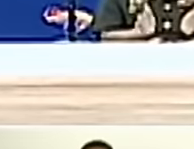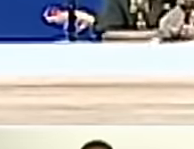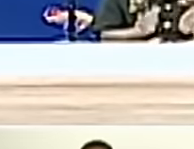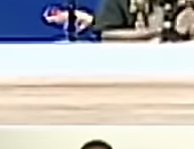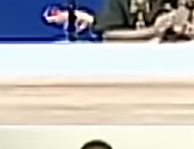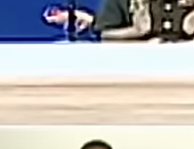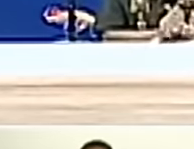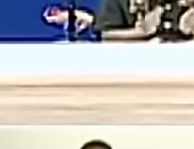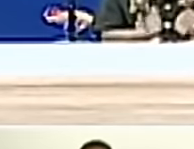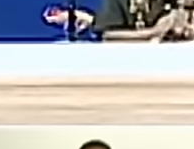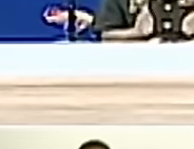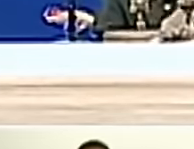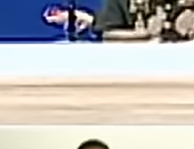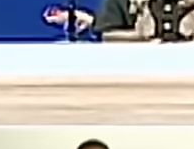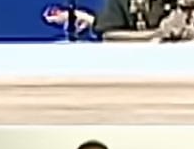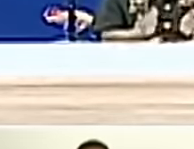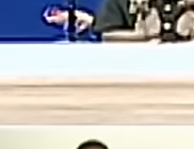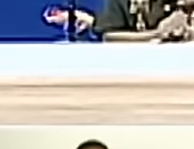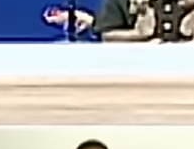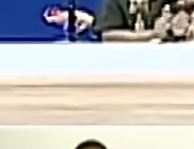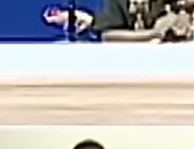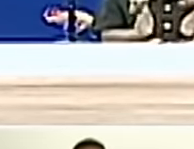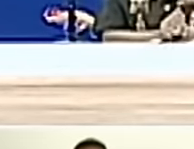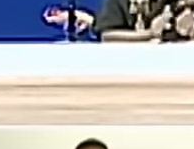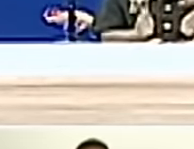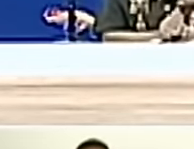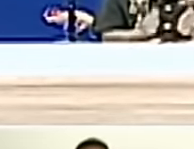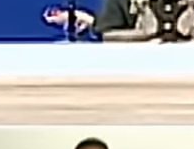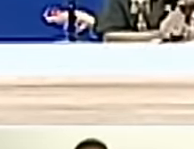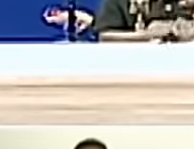Llegó, mira, enérgico. ¿Ah?